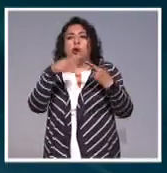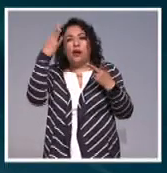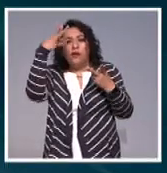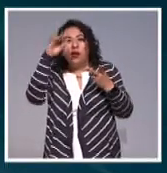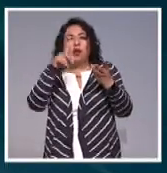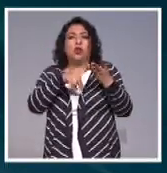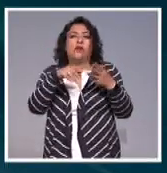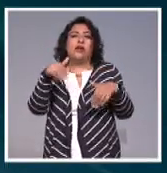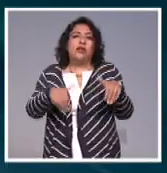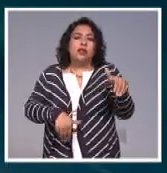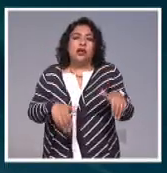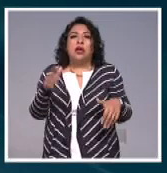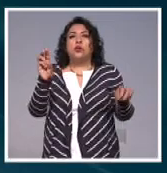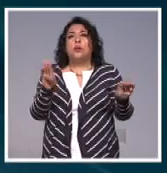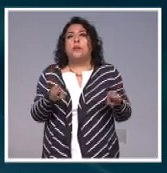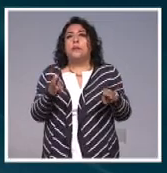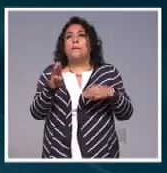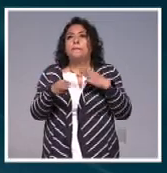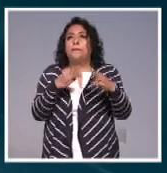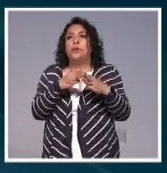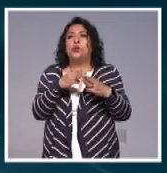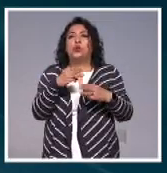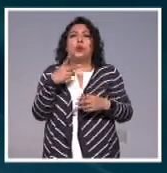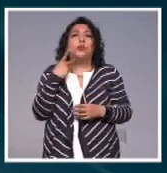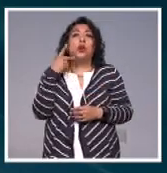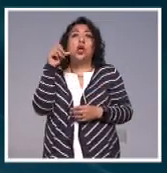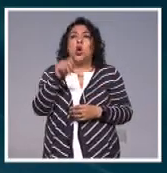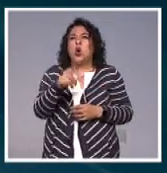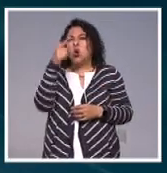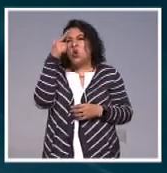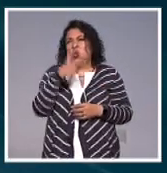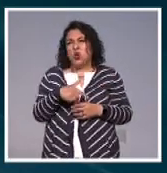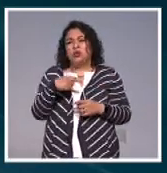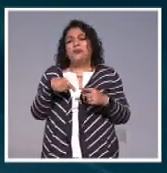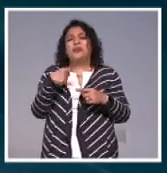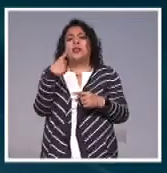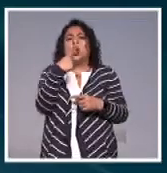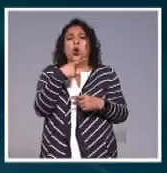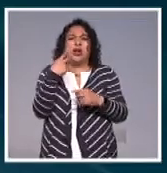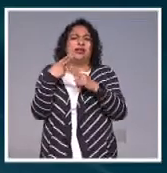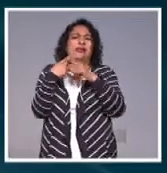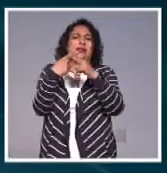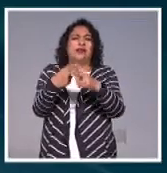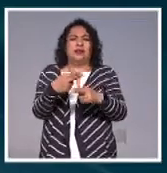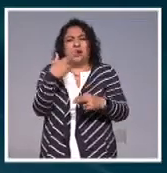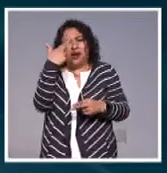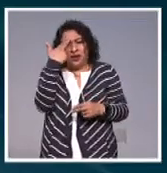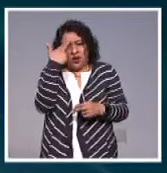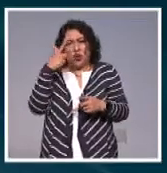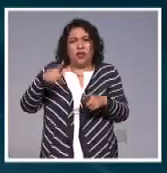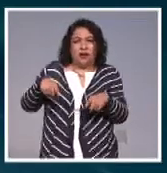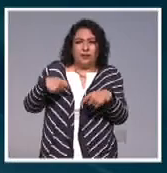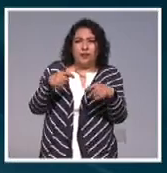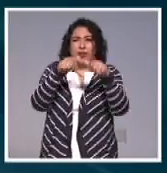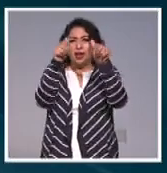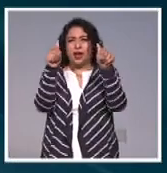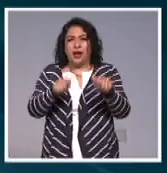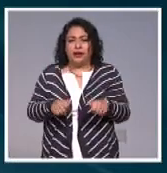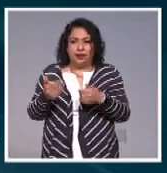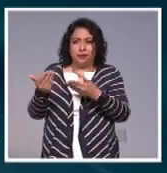el teatro, incursionó en el mundo de la política. Esta noche, a unas horas de su aniversario, vamos a recordar parte de su legado